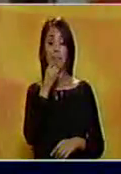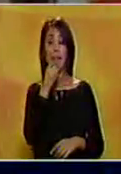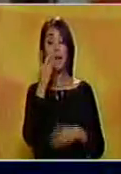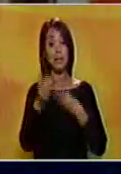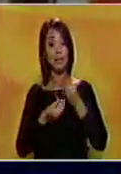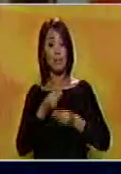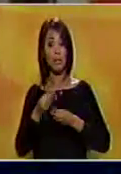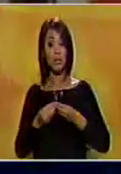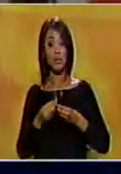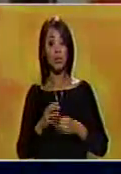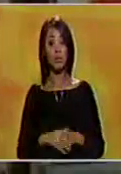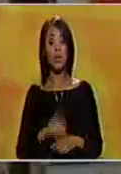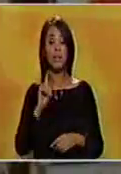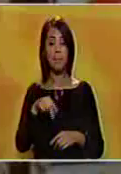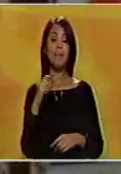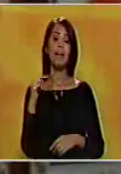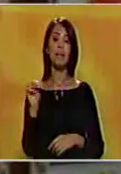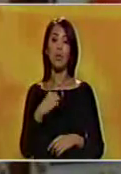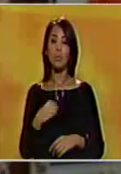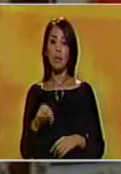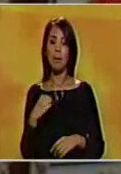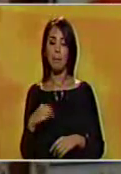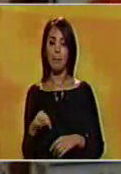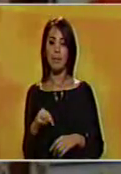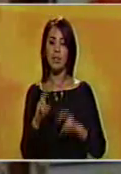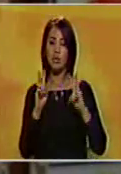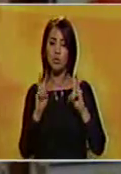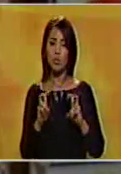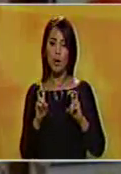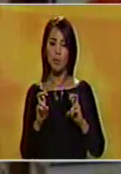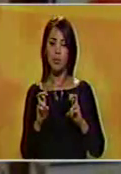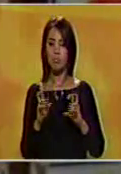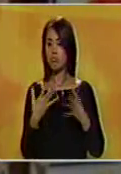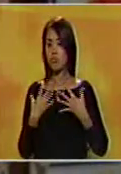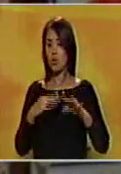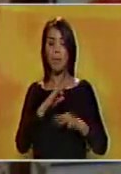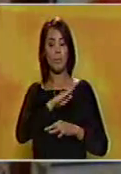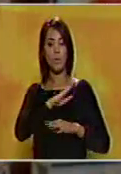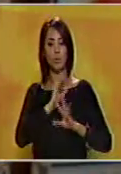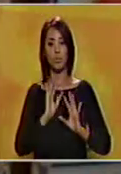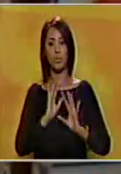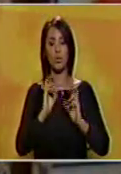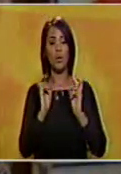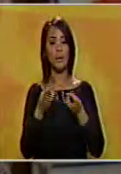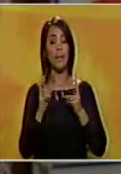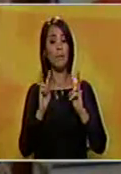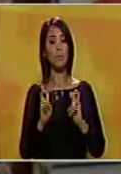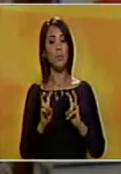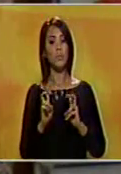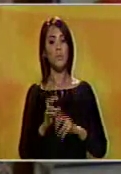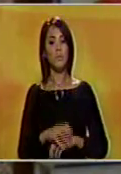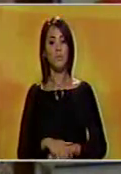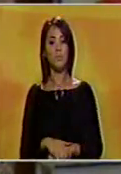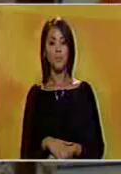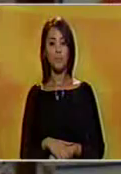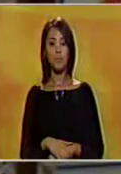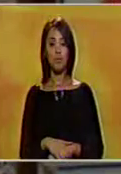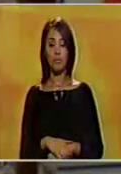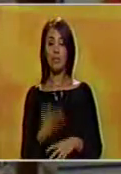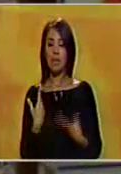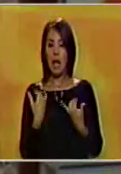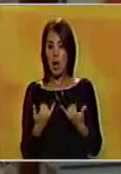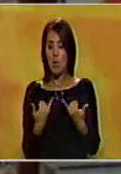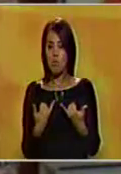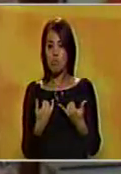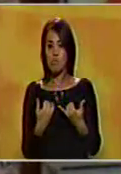Y aparte, en el mes de noviembre voy a lanzar mi álbum normal, o sea, mi álbum con mis temas nuevos, que ya lo estoy